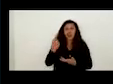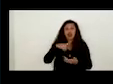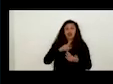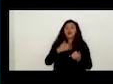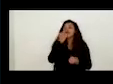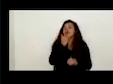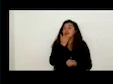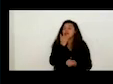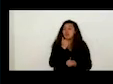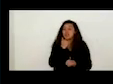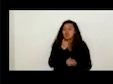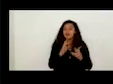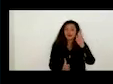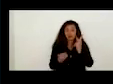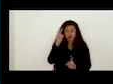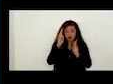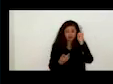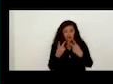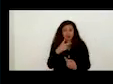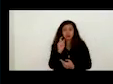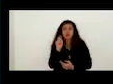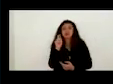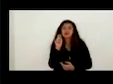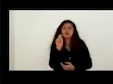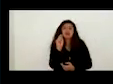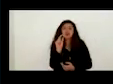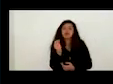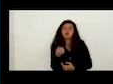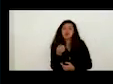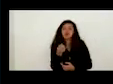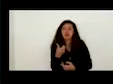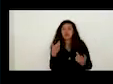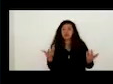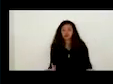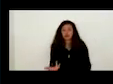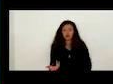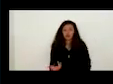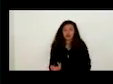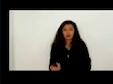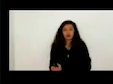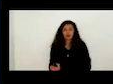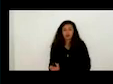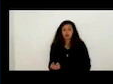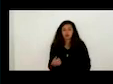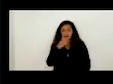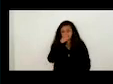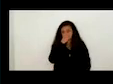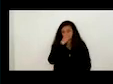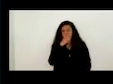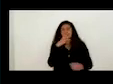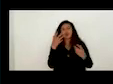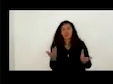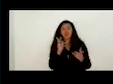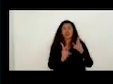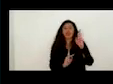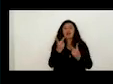las verduras es muy poquito. Por lo mismo, la gran mayoría de las verduras podríamos decir que